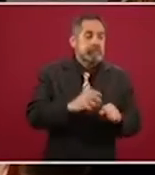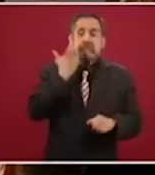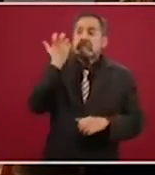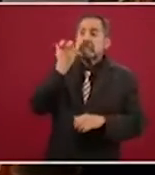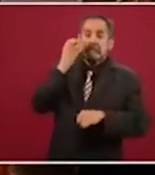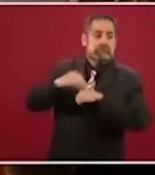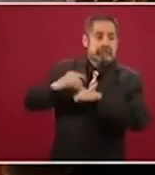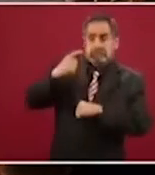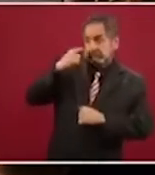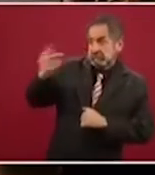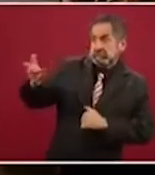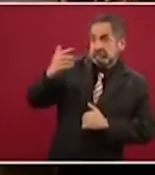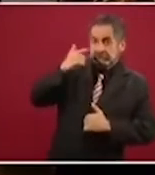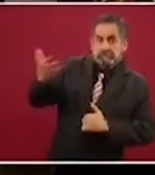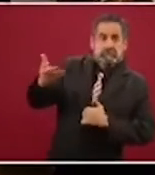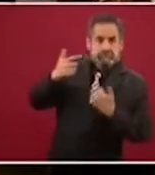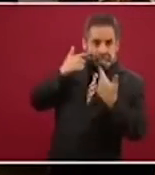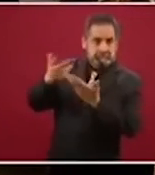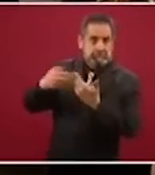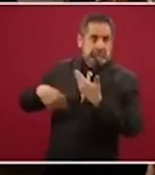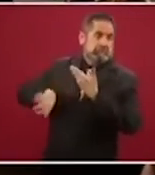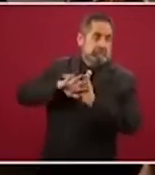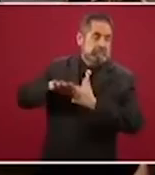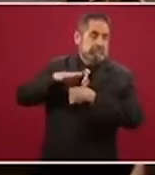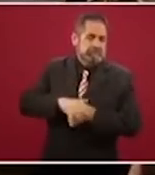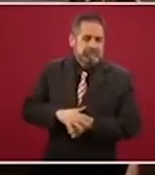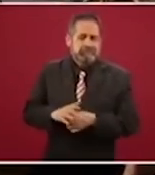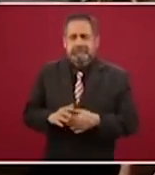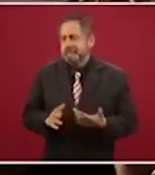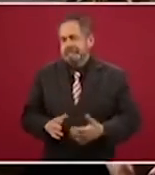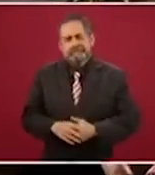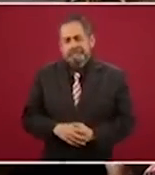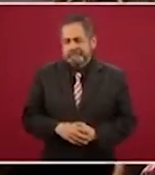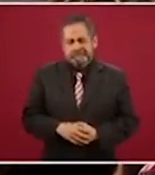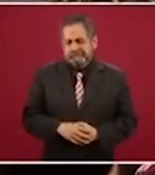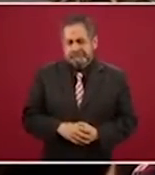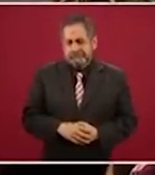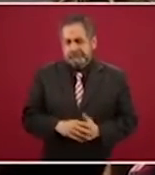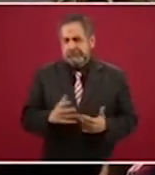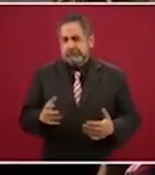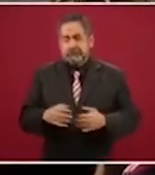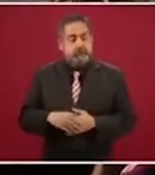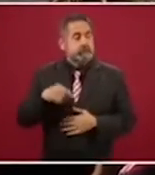Este movimiento tiene varias